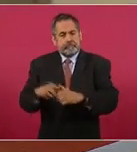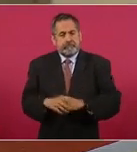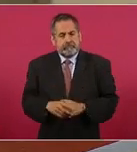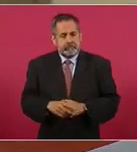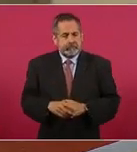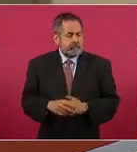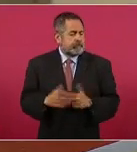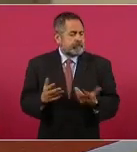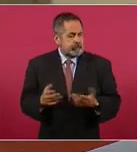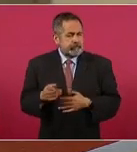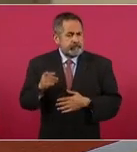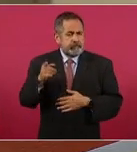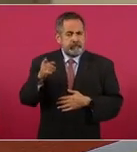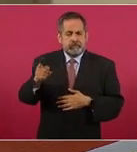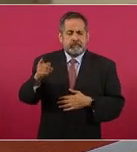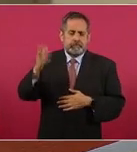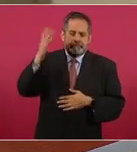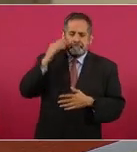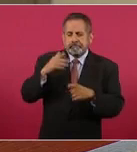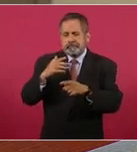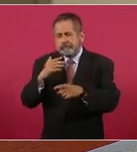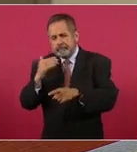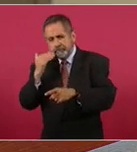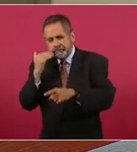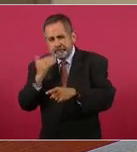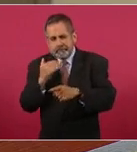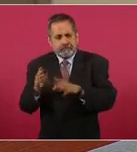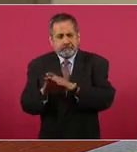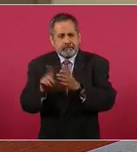que se desnaturalizaba cuando